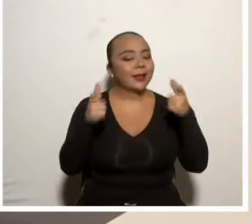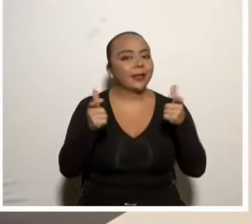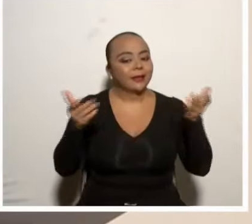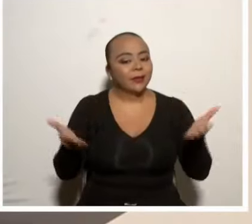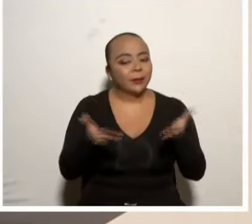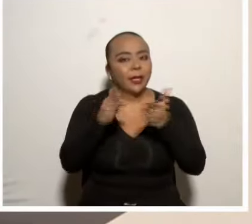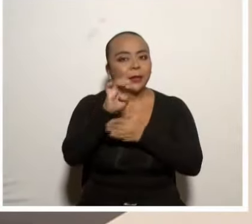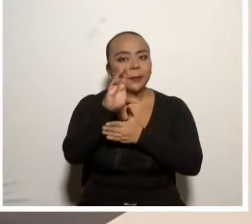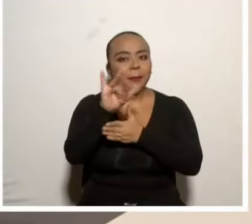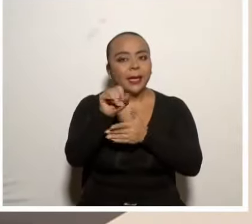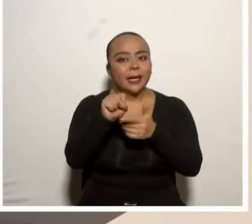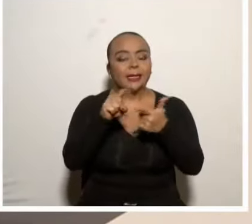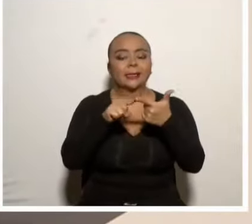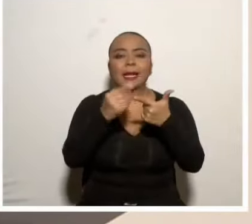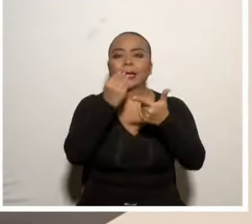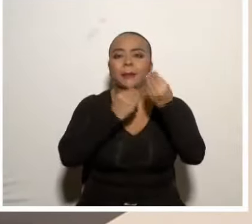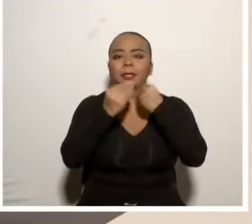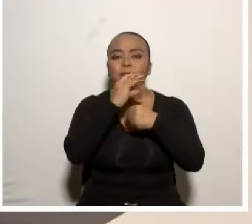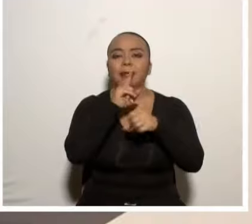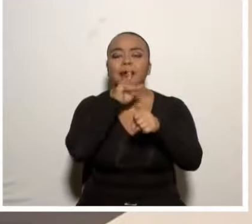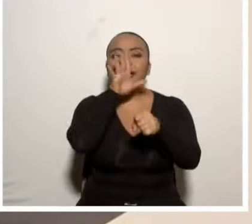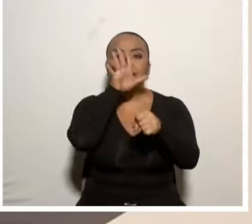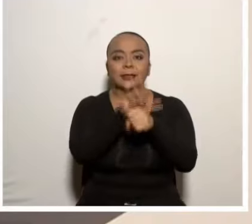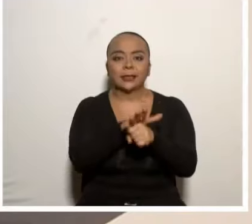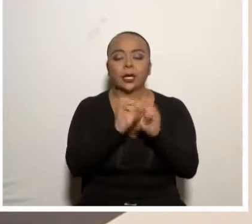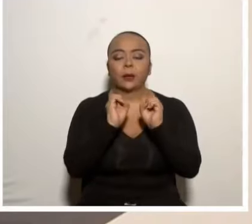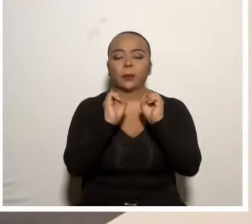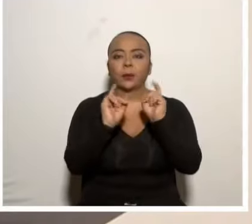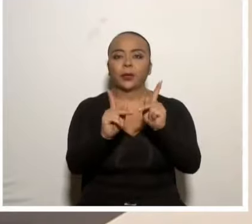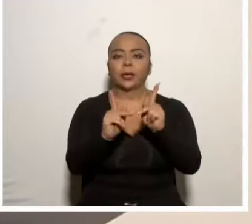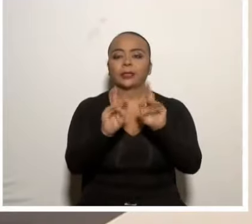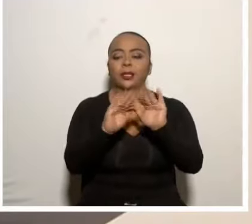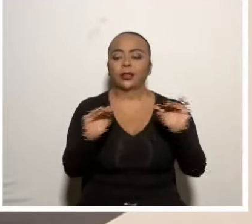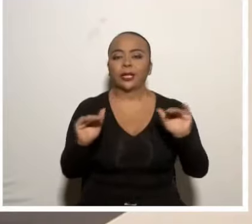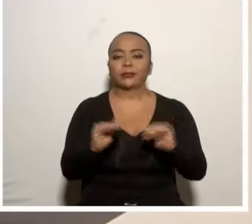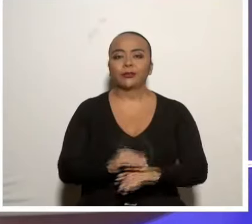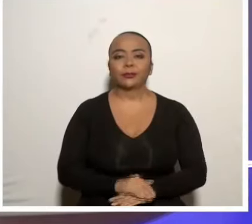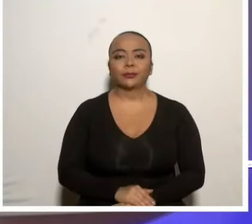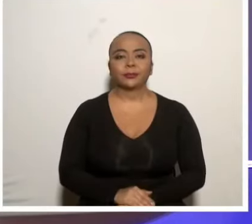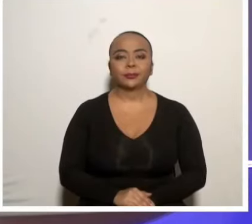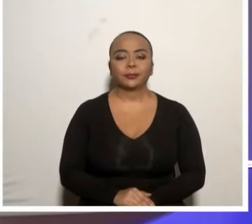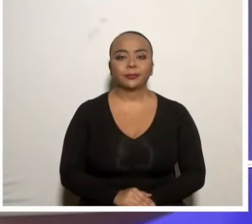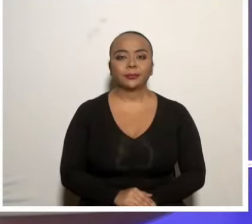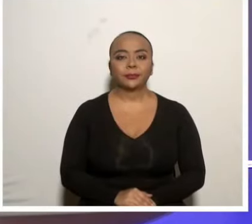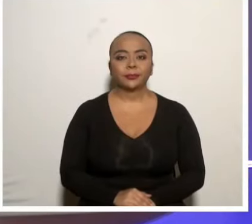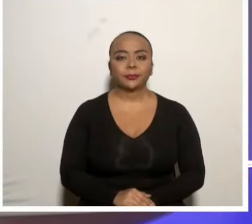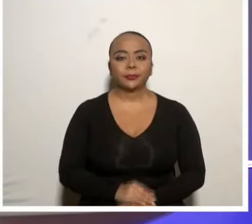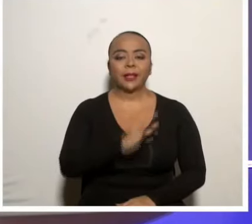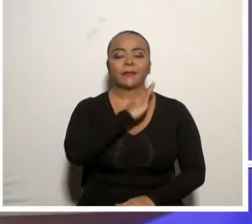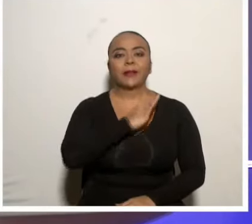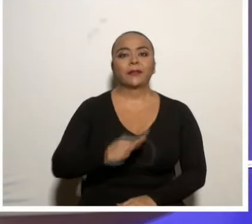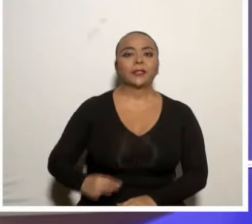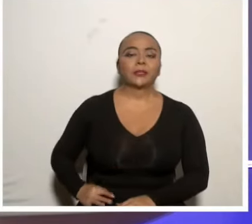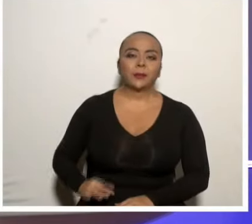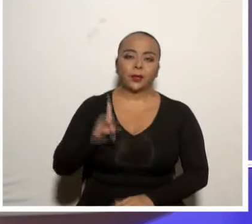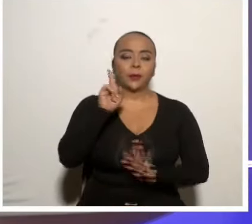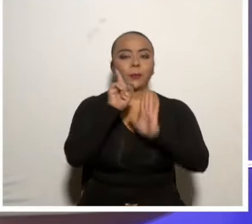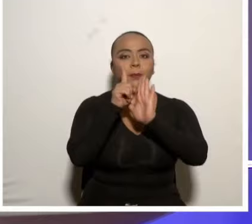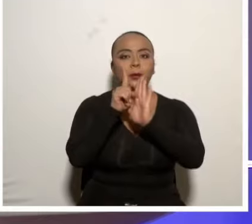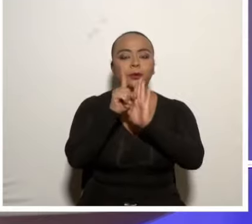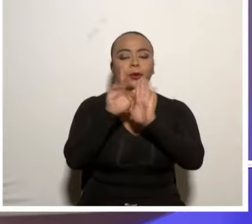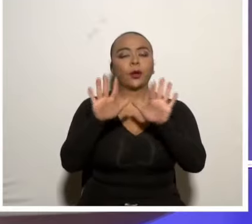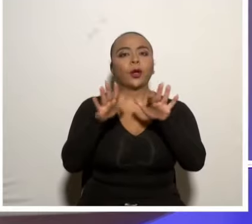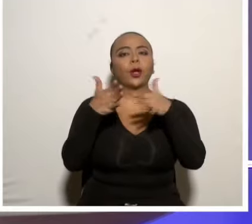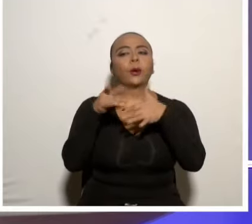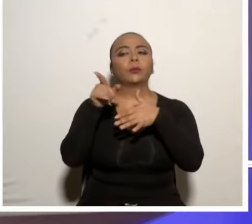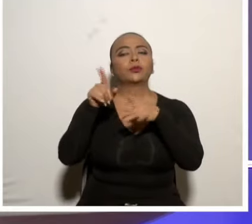fomentando becas, alimentación y garantizándole oportunidades a los niños y niñas. Don Fabricio Alvarado, en un minuto, ¿cómo